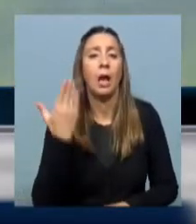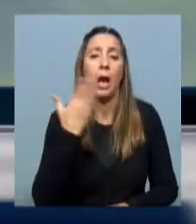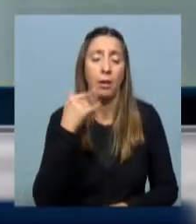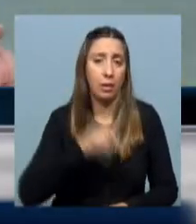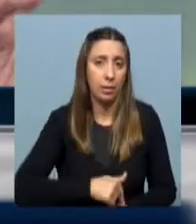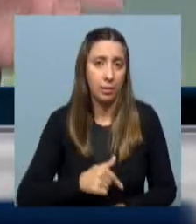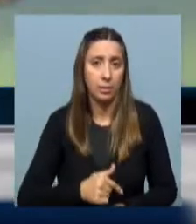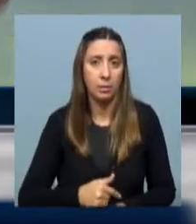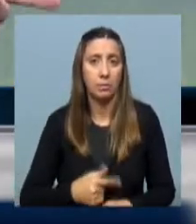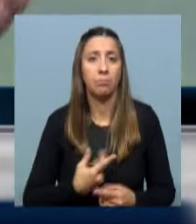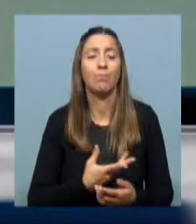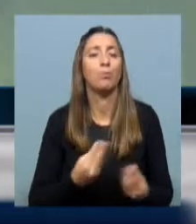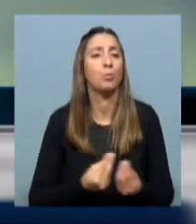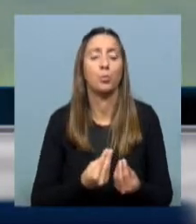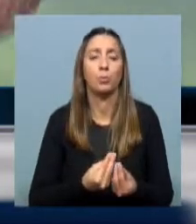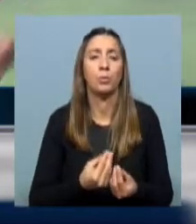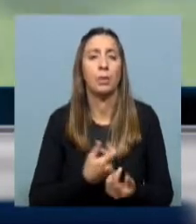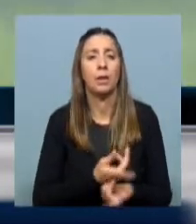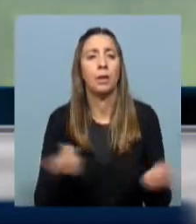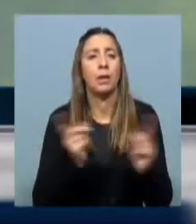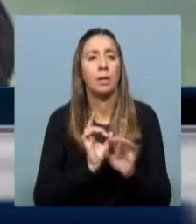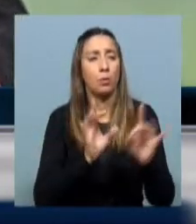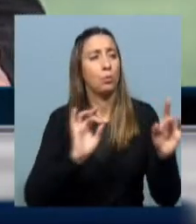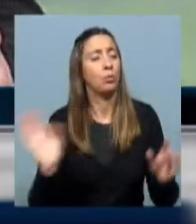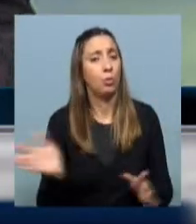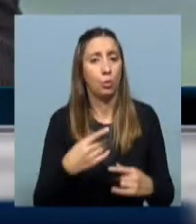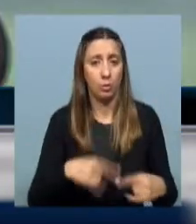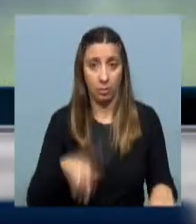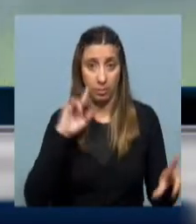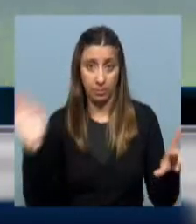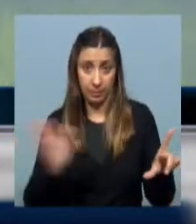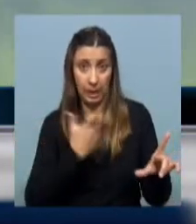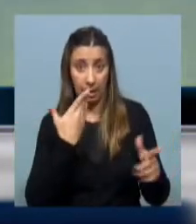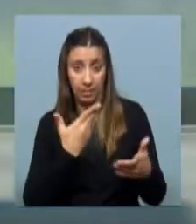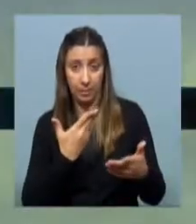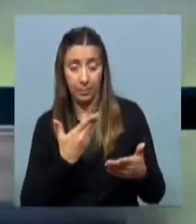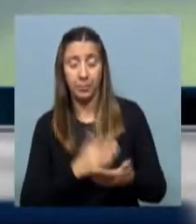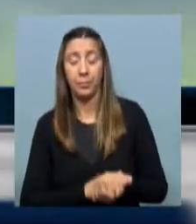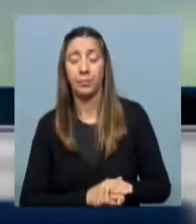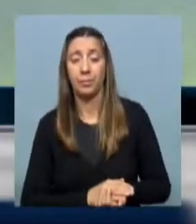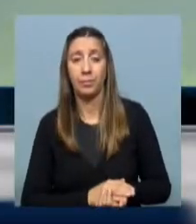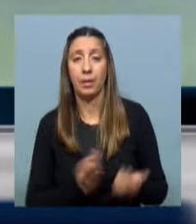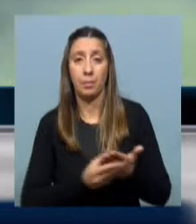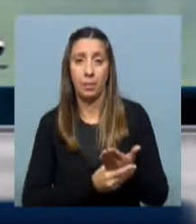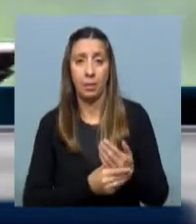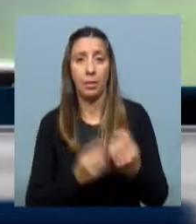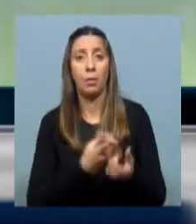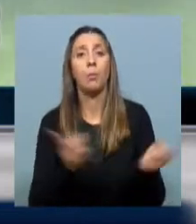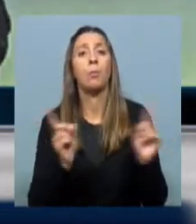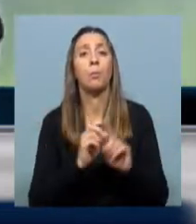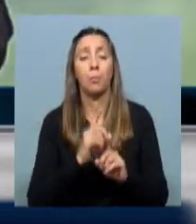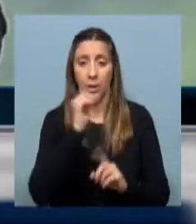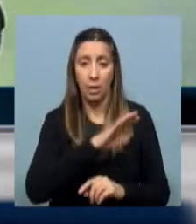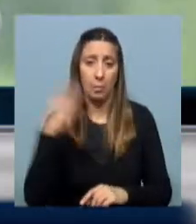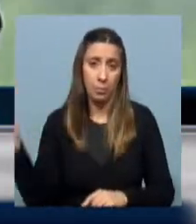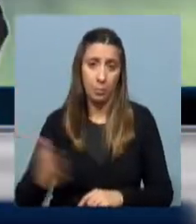hay daños ecológicos, como lo pudimos ver en el primer bloque, acompañado por algunas imágenes y hablando con el Ministro de Medio Ambiente, Campo y Producción,